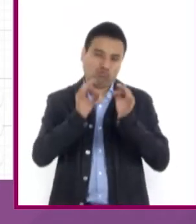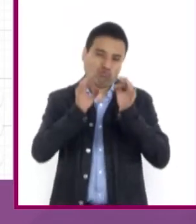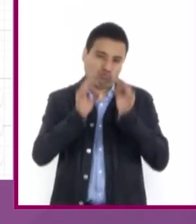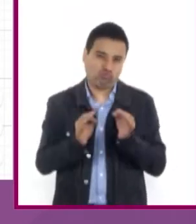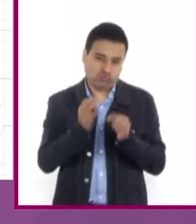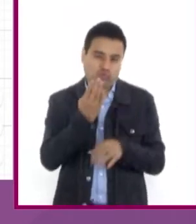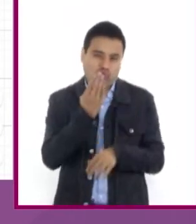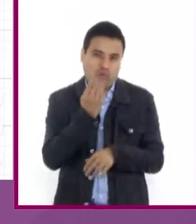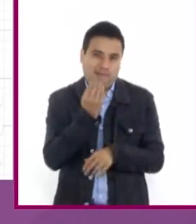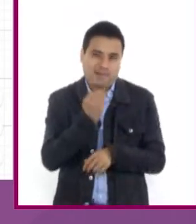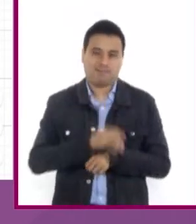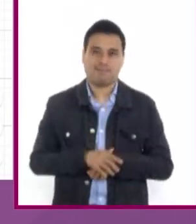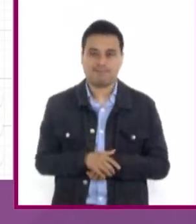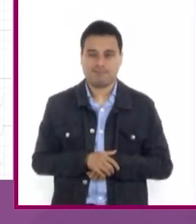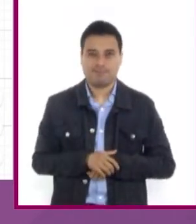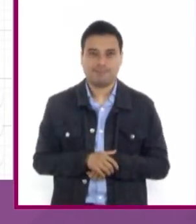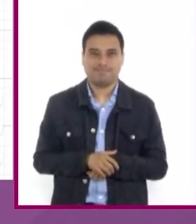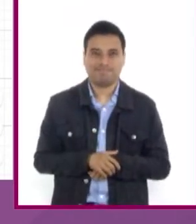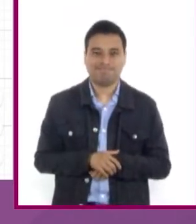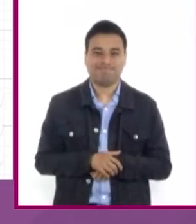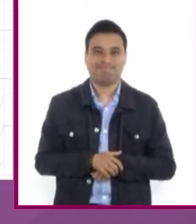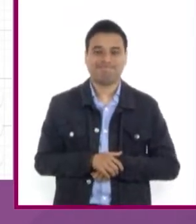9 unidades.